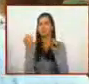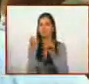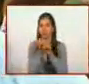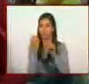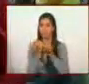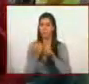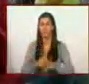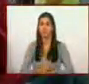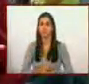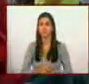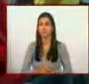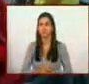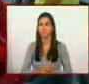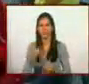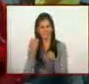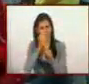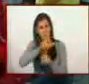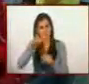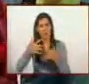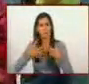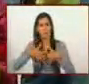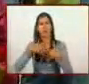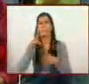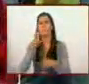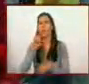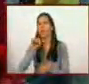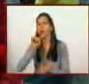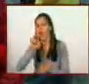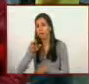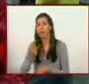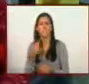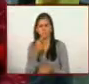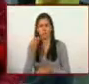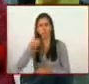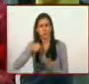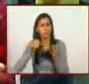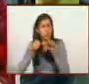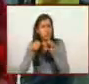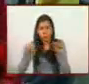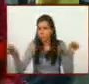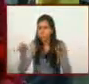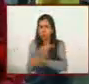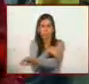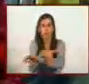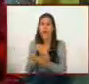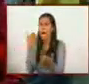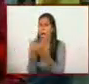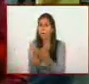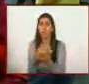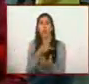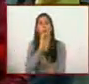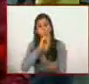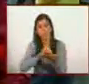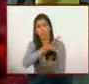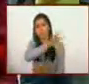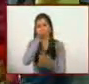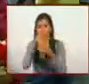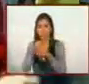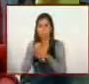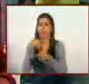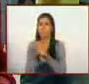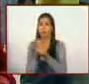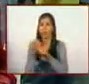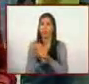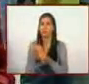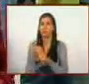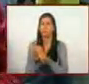Trabajo. Los trabajadores de las empresas Polar aseguraron que se mantendrán en la calle hasta tanto no sean reivindicados todos sus derechos